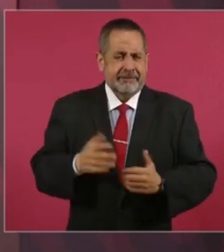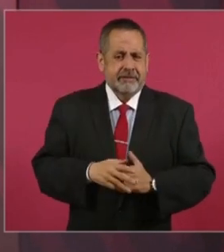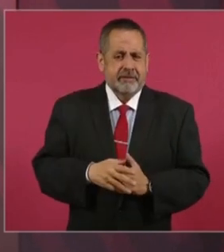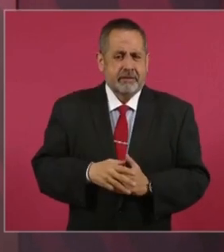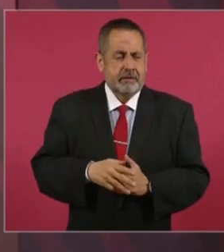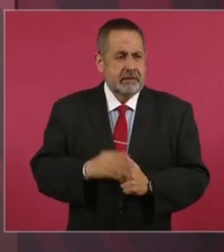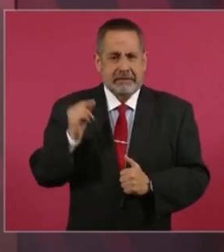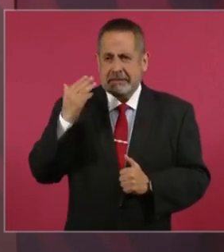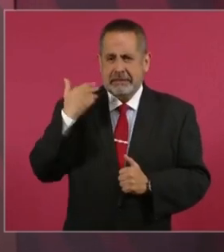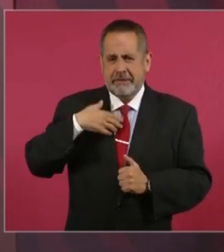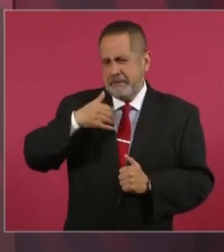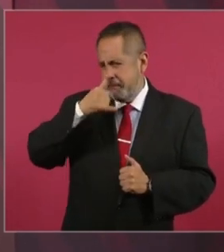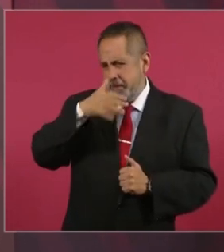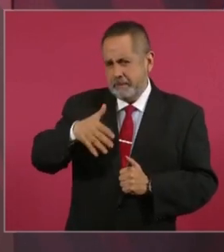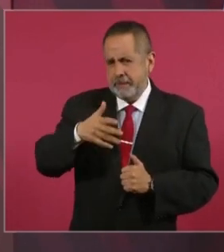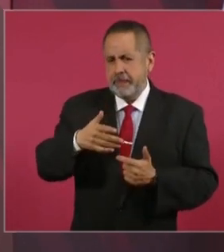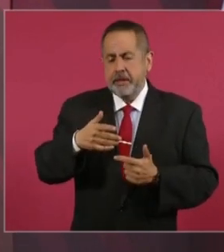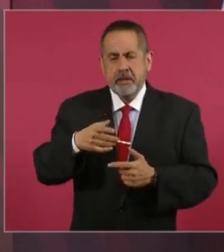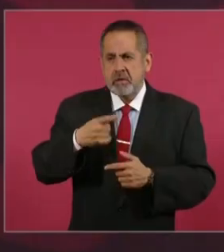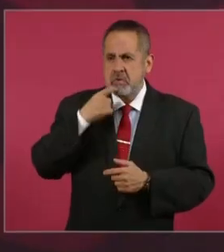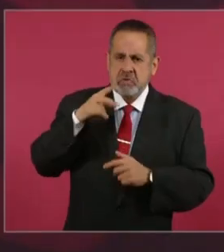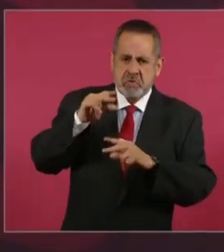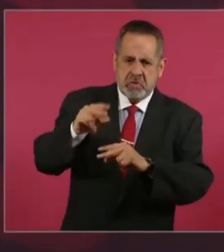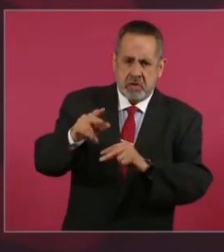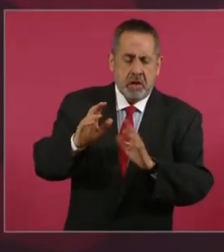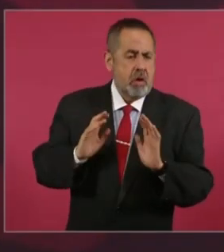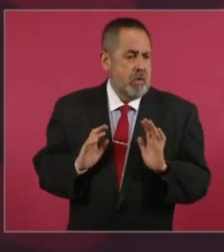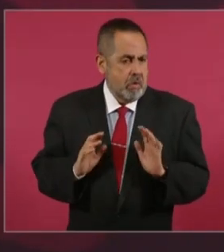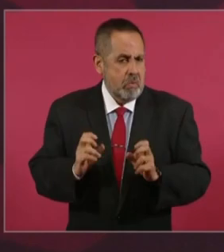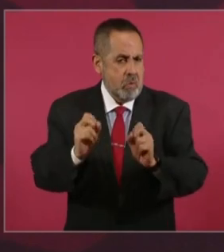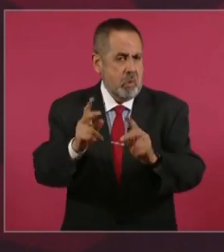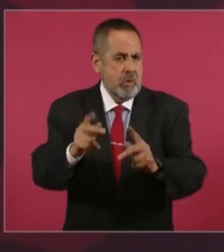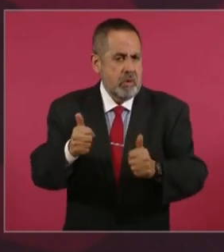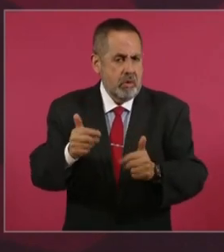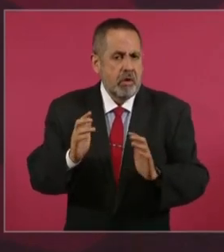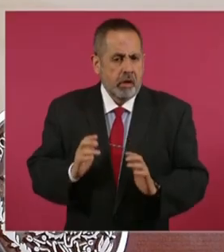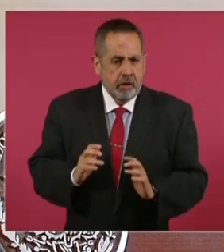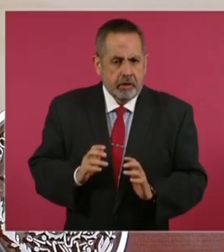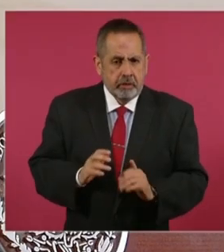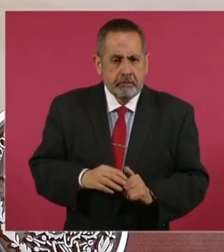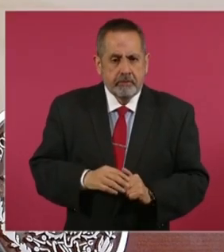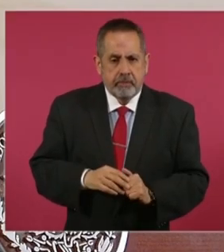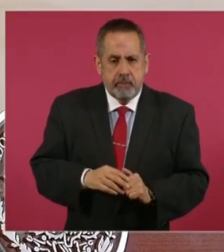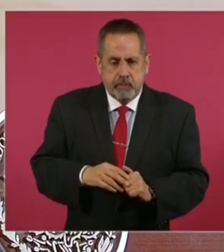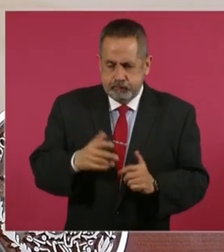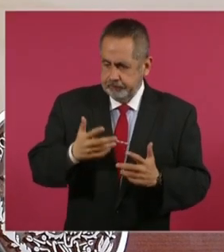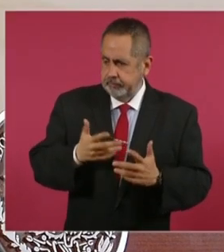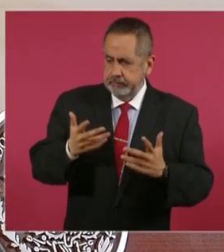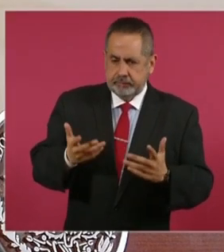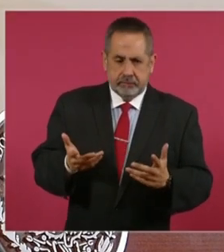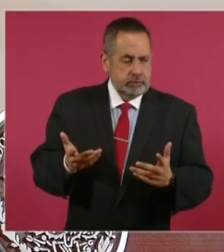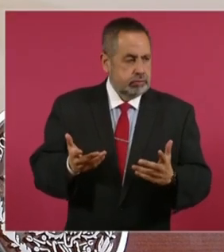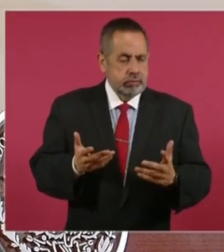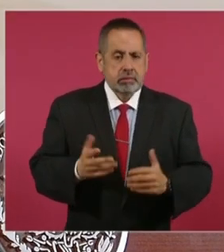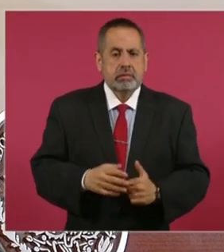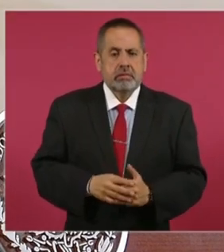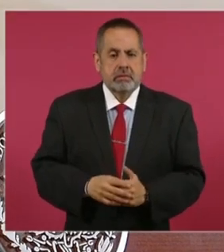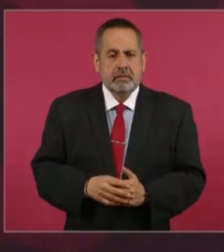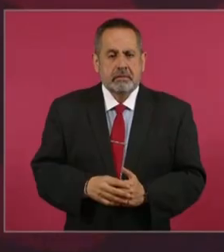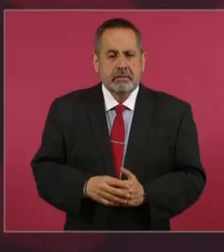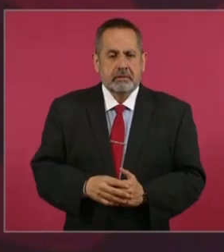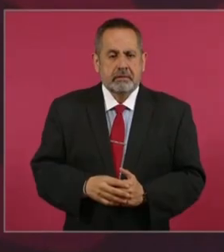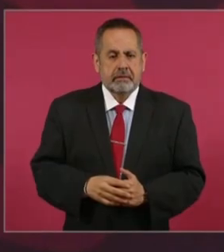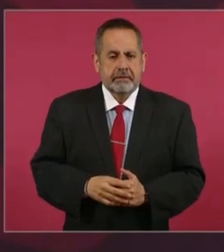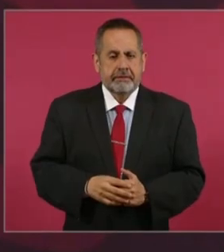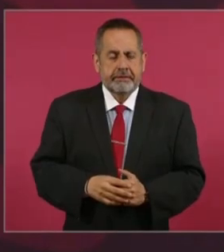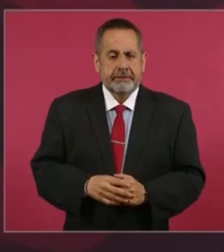protestaron, se opusieron. Bueno, entonces, ¿qué se hace? O sea, sí